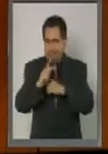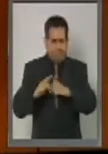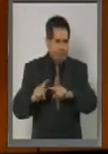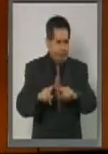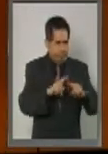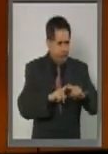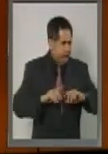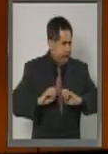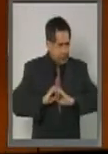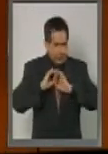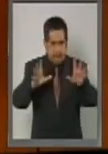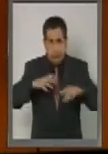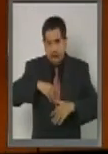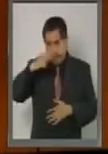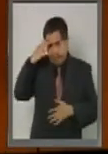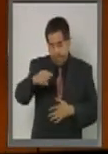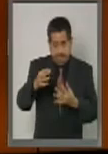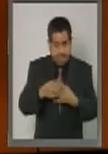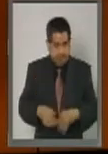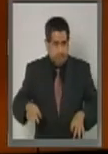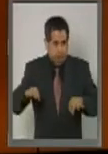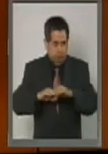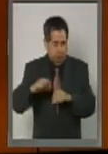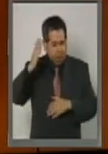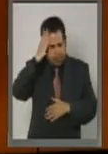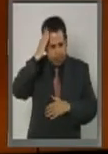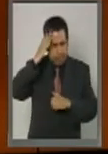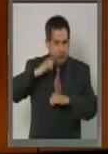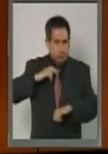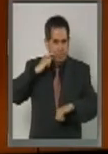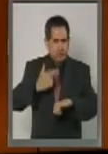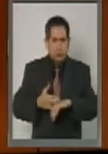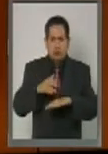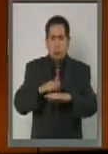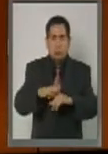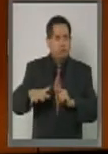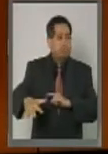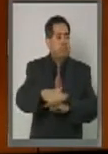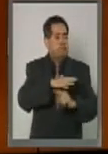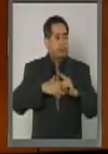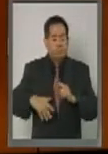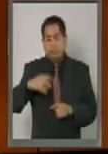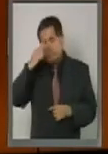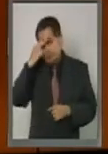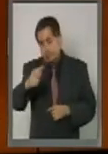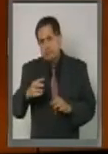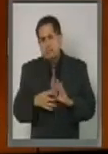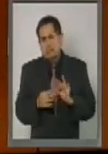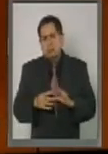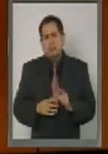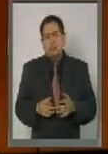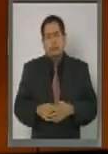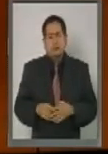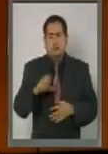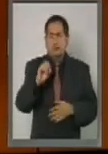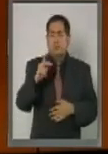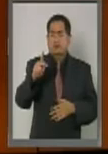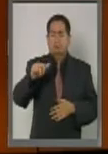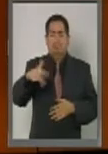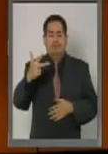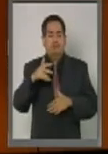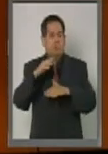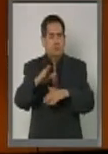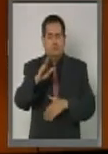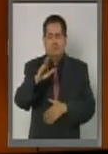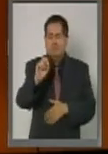diplomacia juegan un papel protagónico y de liderazgo. En materia del medio ambiente, México hospedó la COP13 sobre diversidad biológica